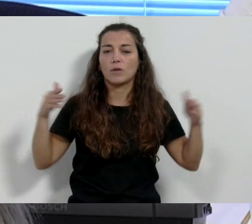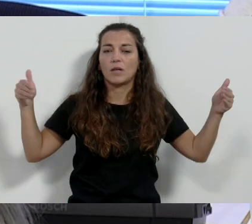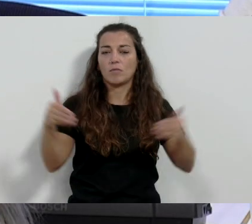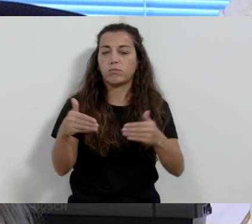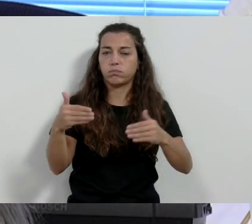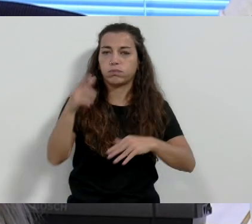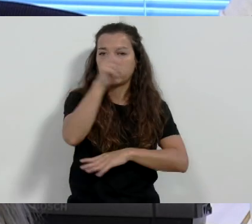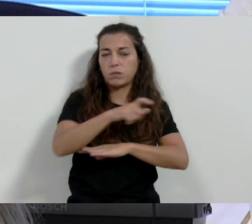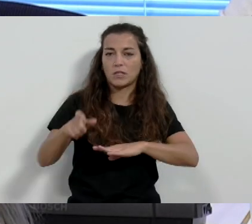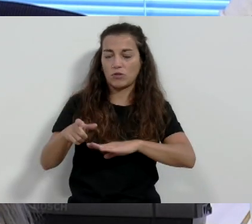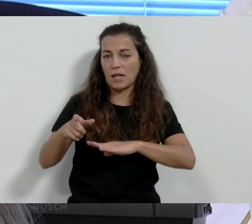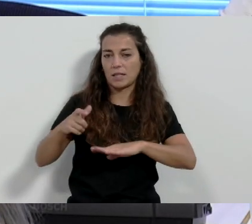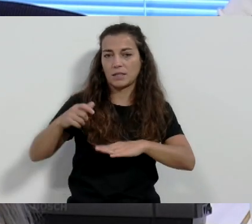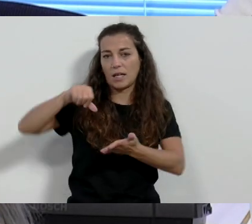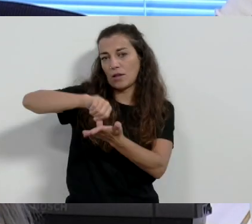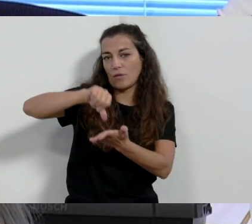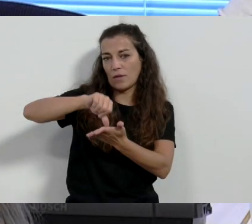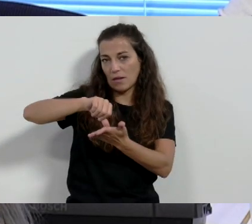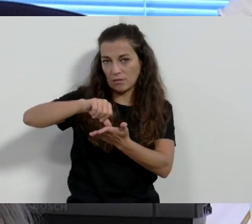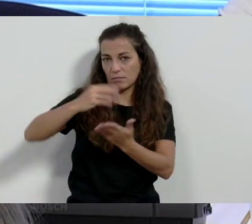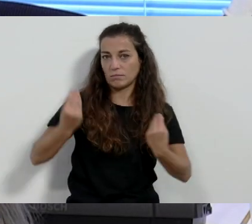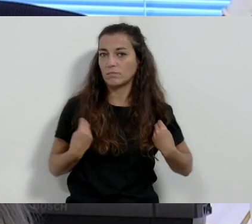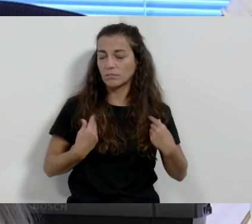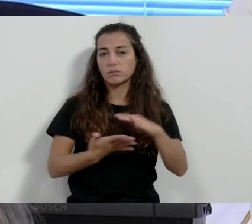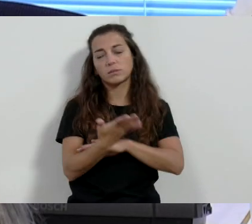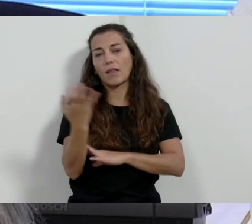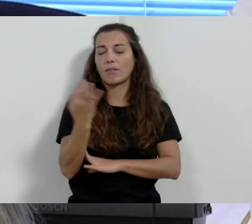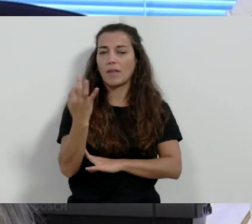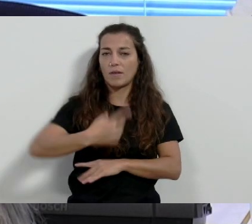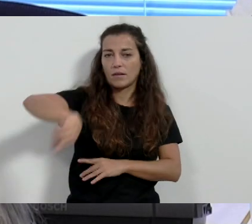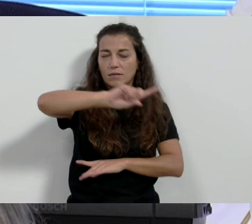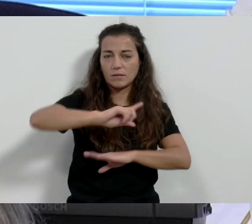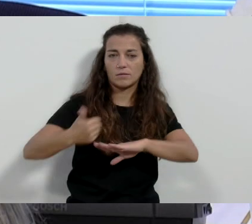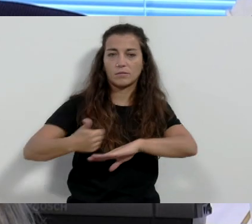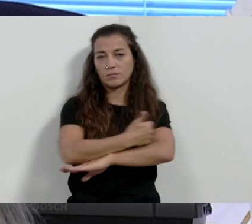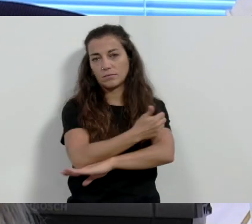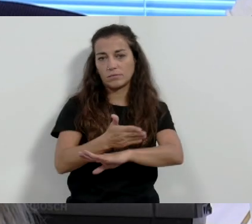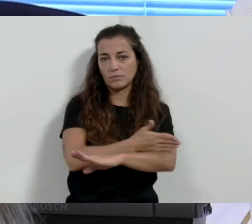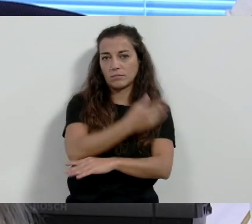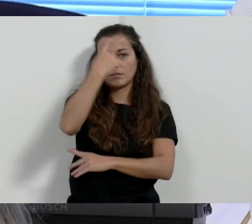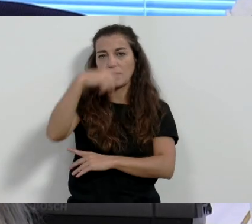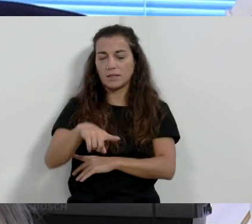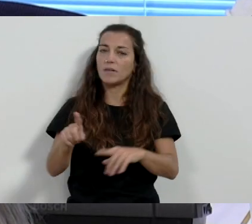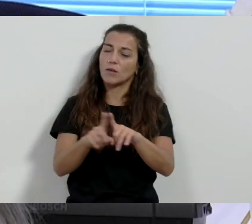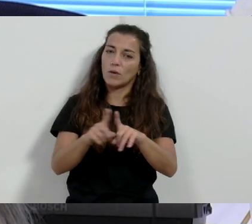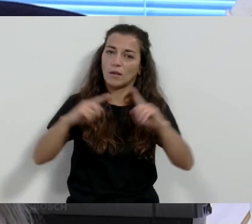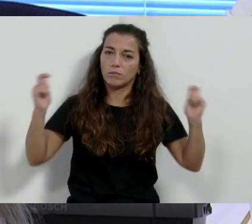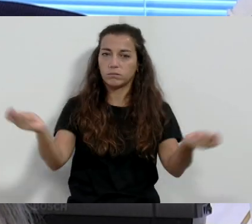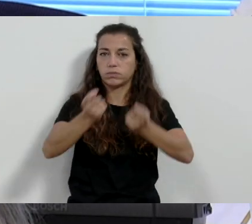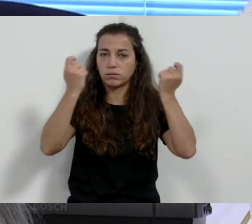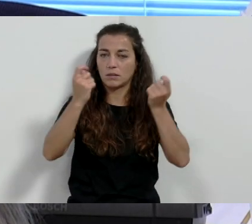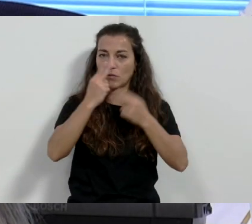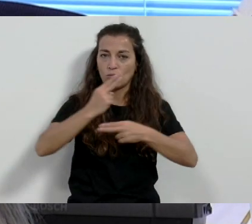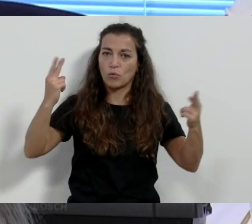conocedora de este tipo de regalos y hacerlos públicos e